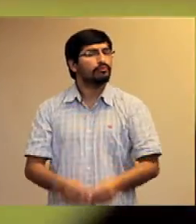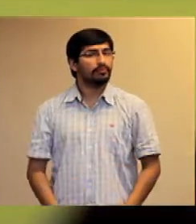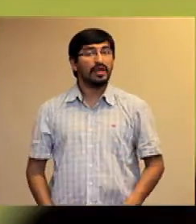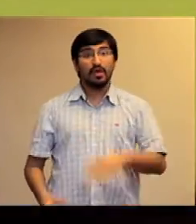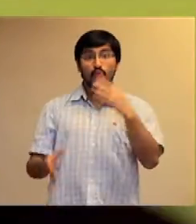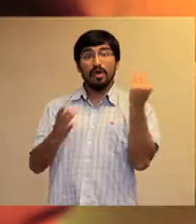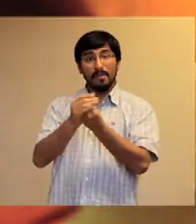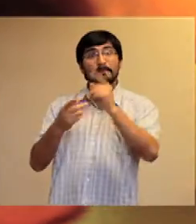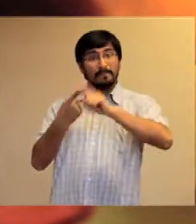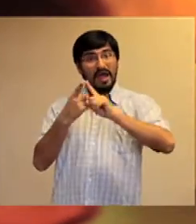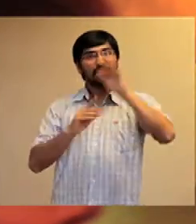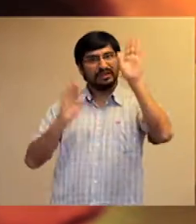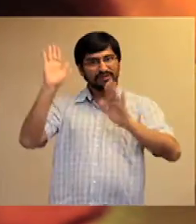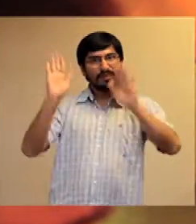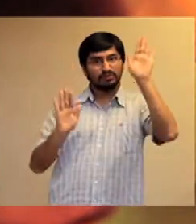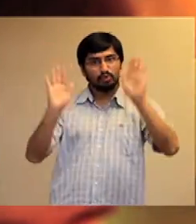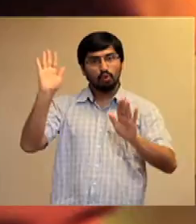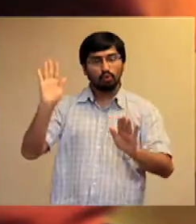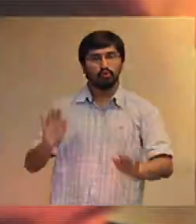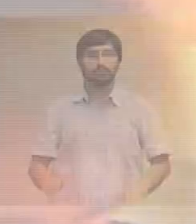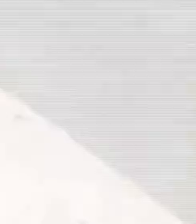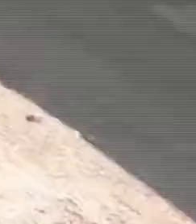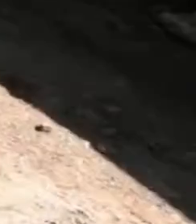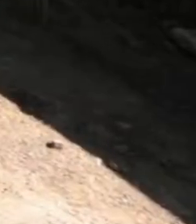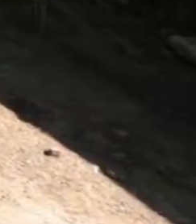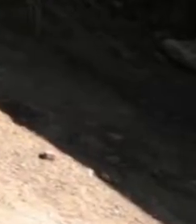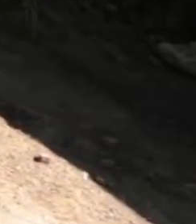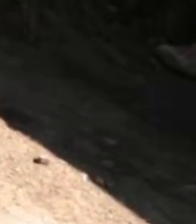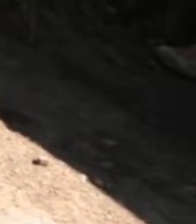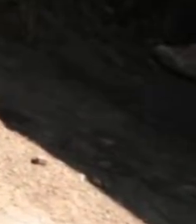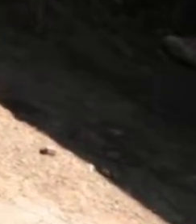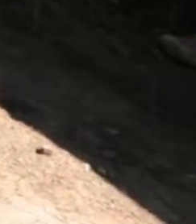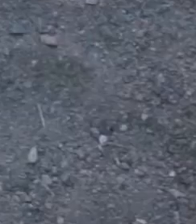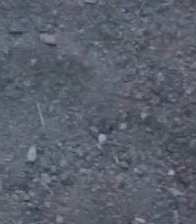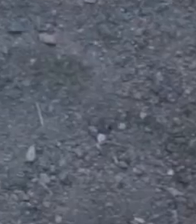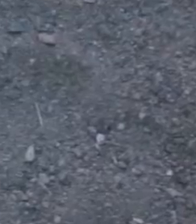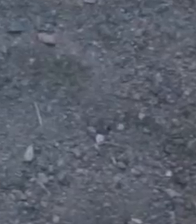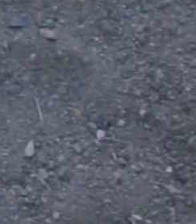Incluirnos. Incluirnos en la participación.